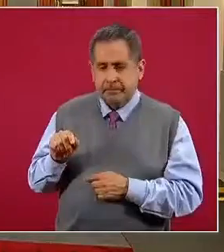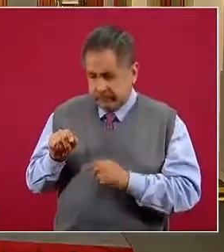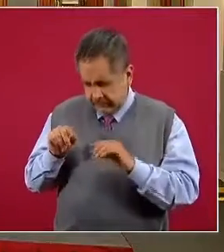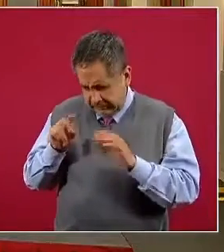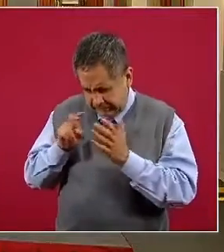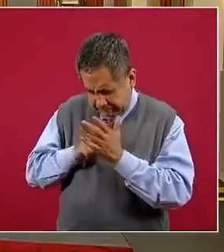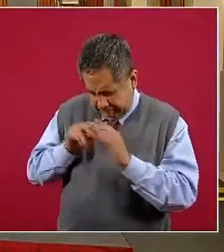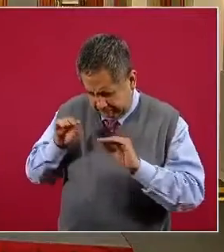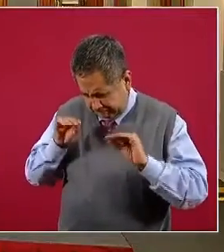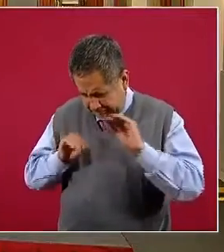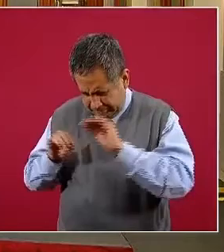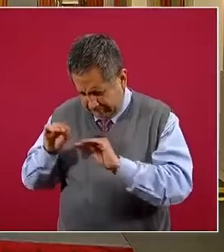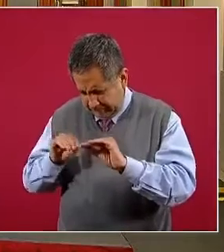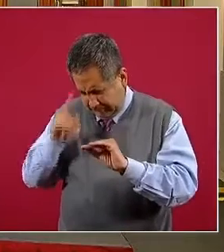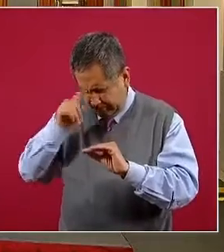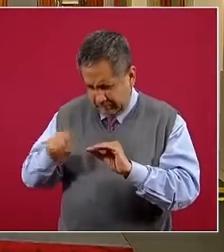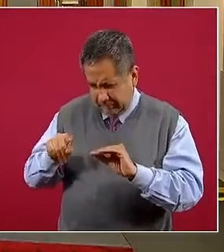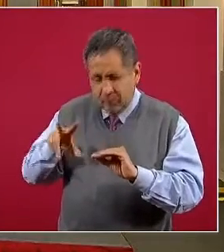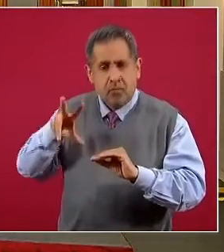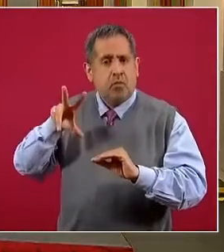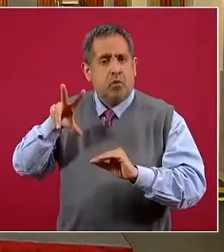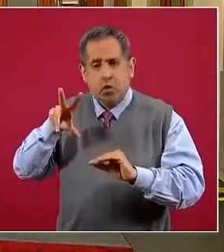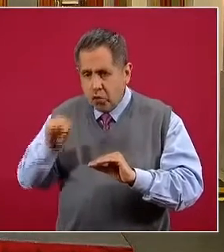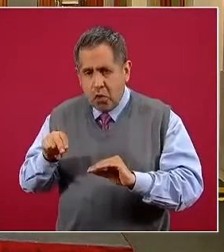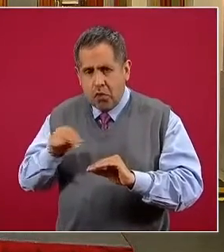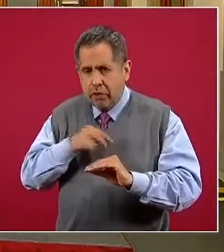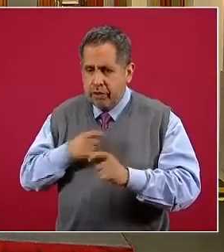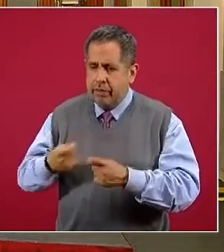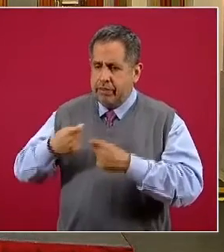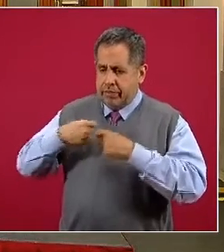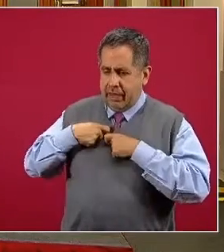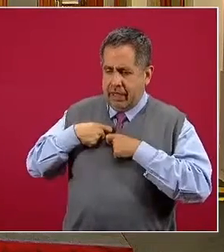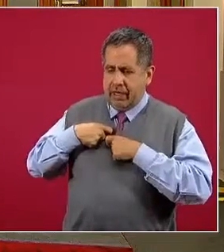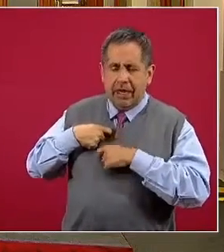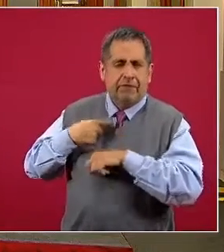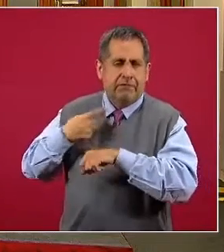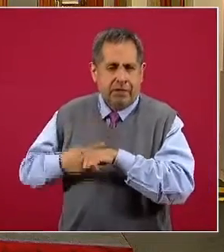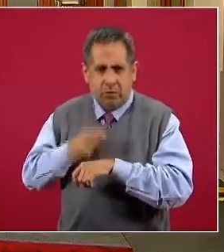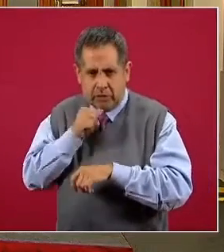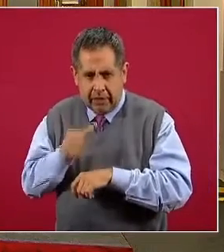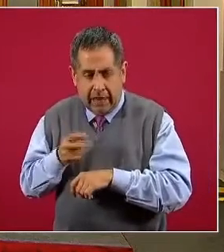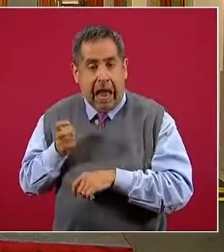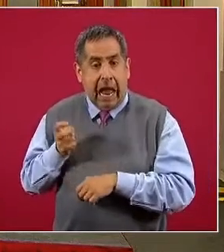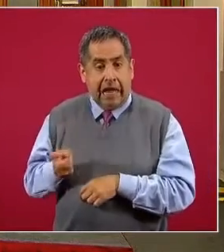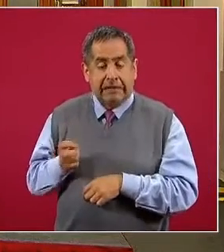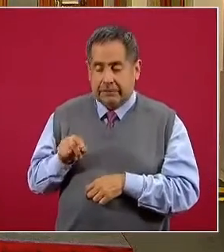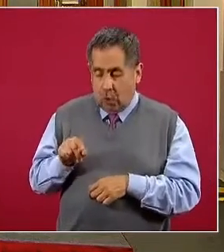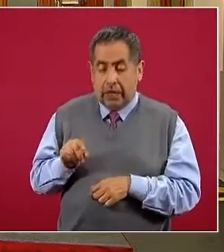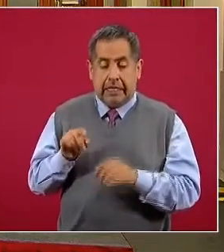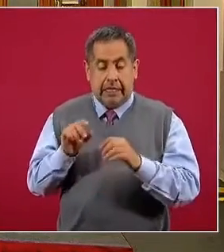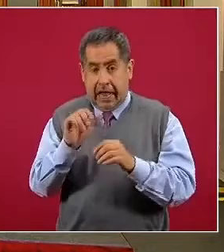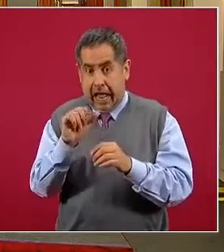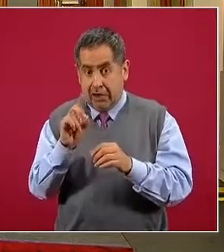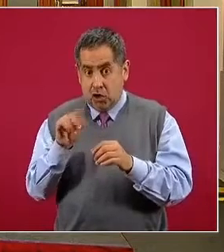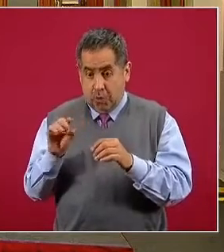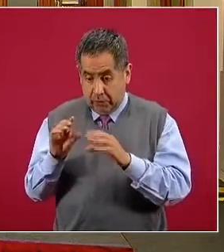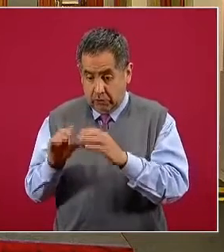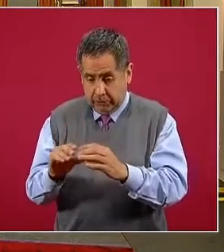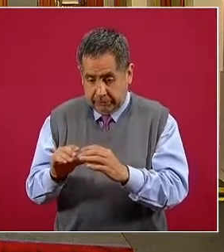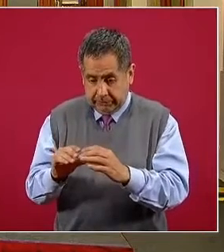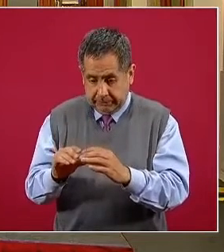modificados para que no causen enfermedad se pueden utilizar como transportadores de las proteínas